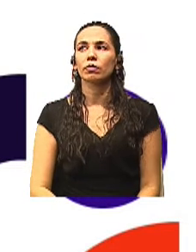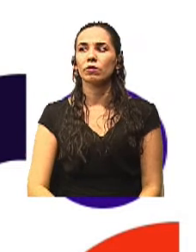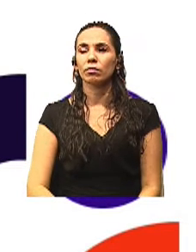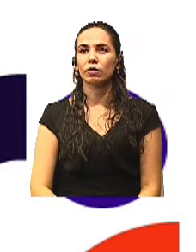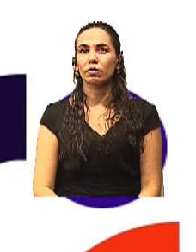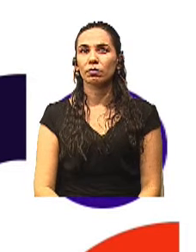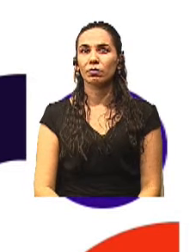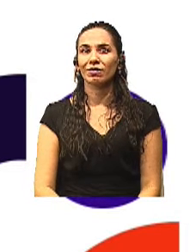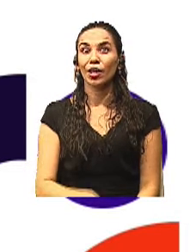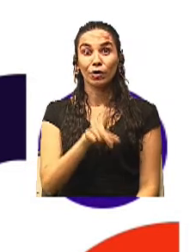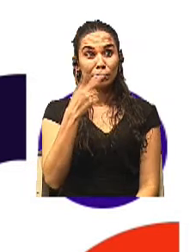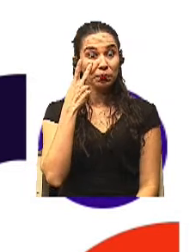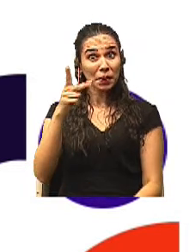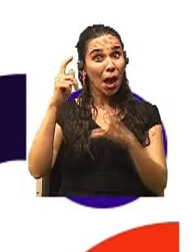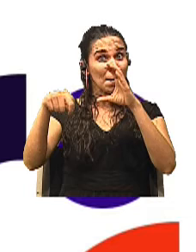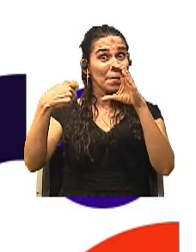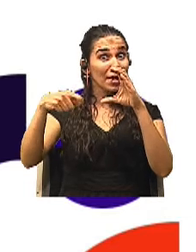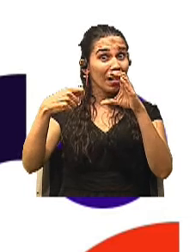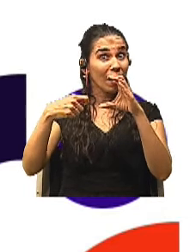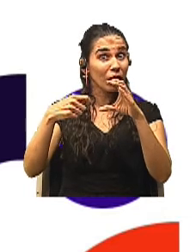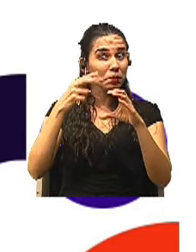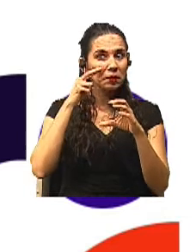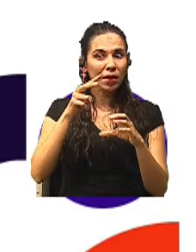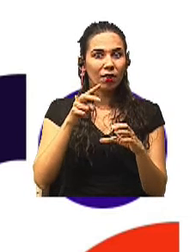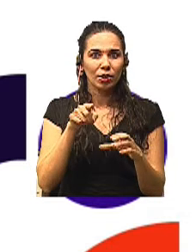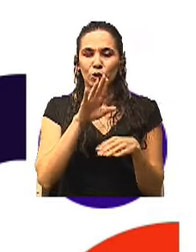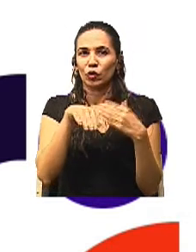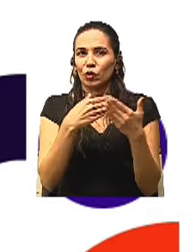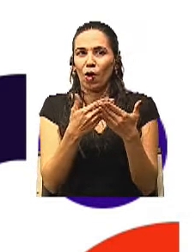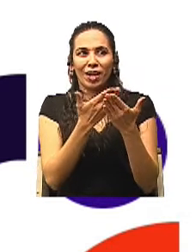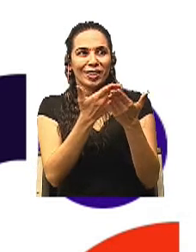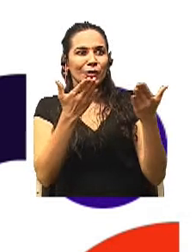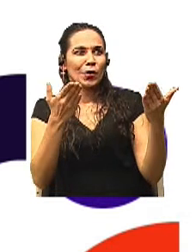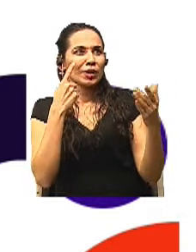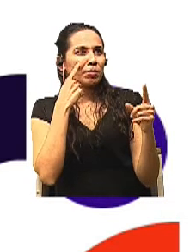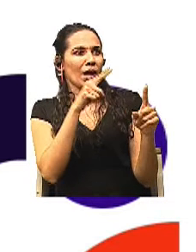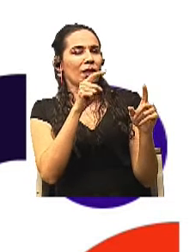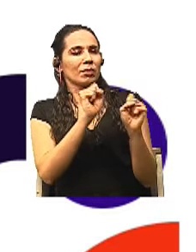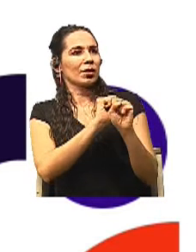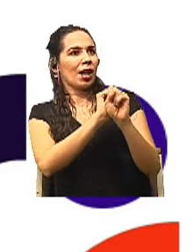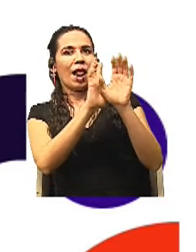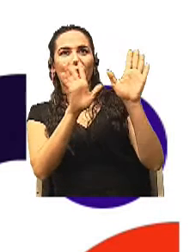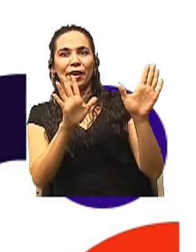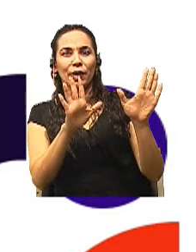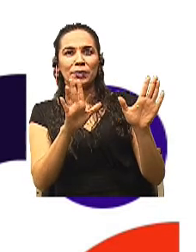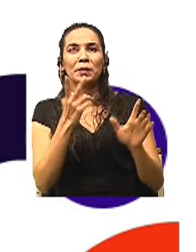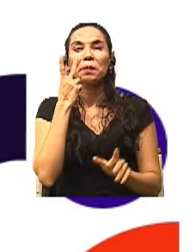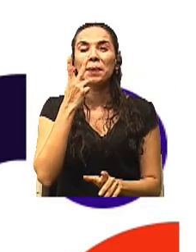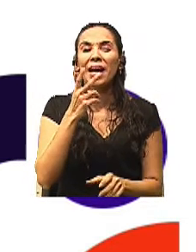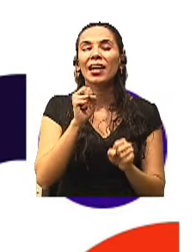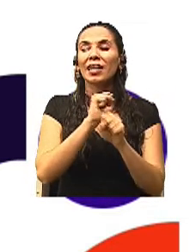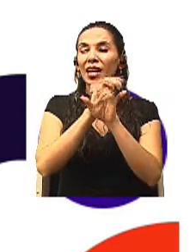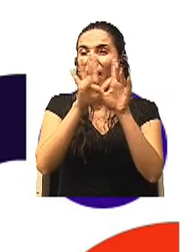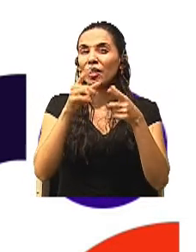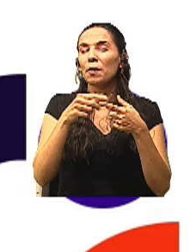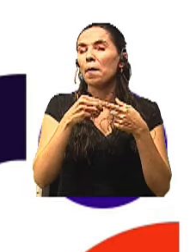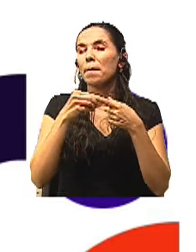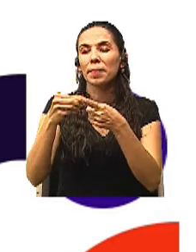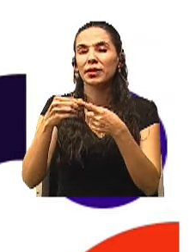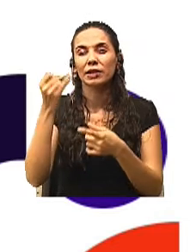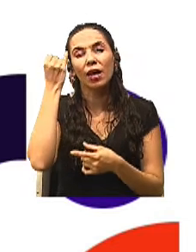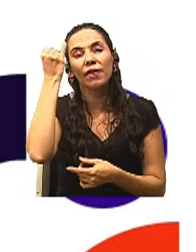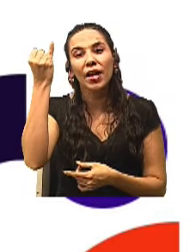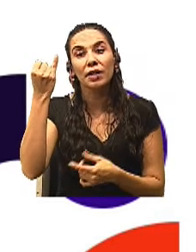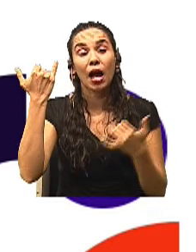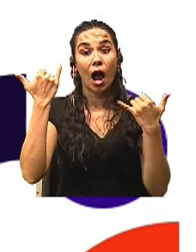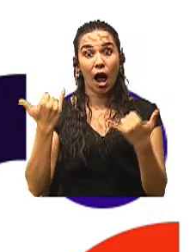¿Qué les pareció el video? ¿Verdad que muy gráfico todo? Bueno, espero que les hayan quedado claras las ideas principales, porque